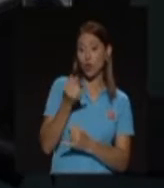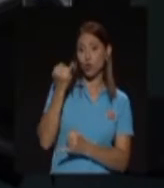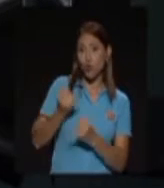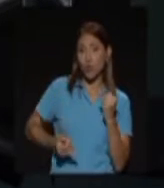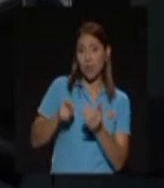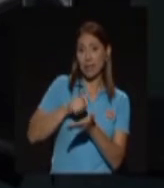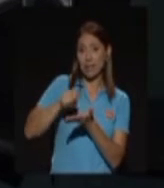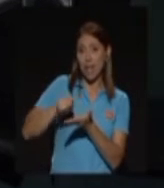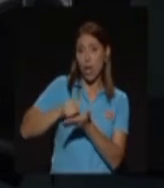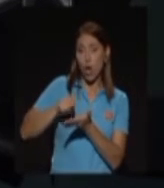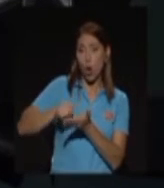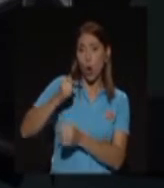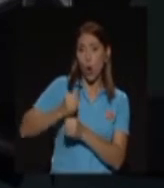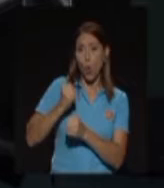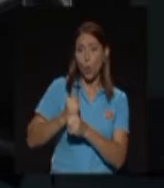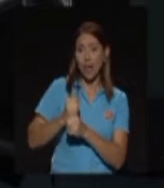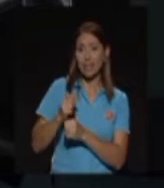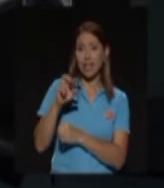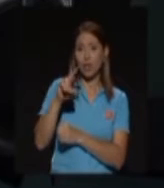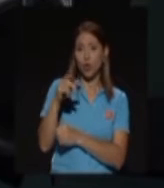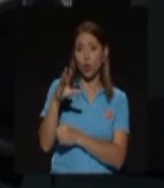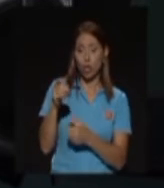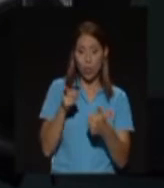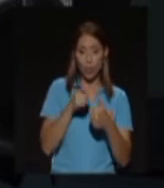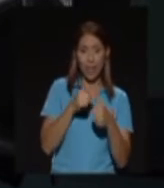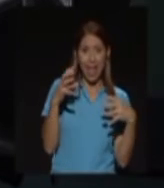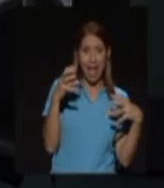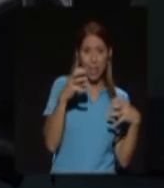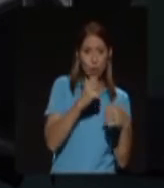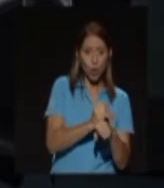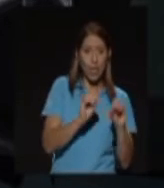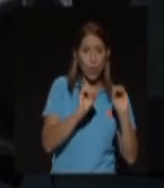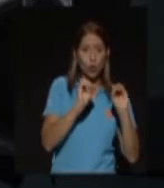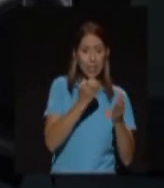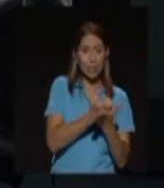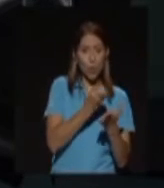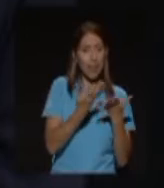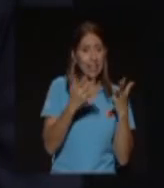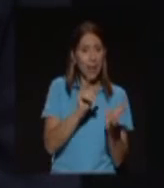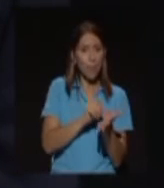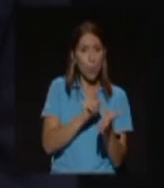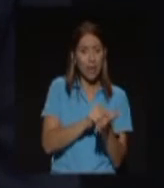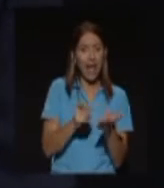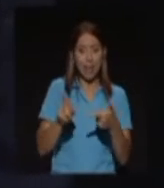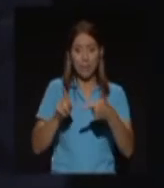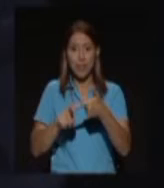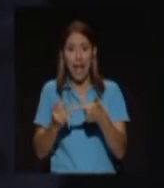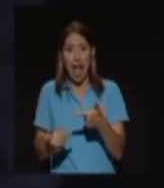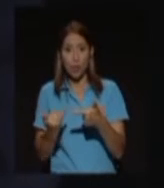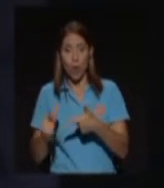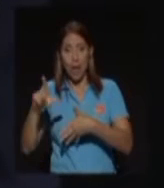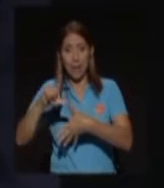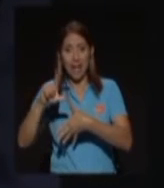don Rodrigo, a que me he referido, la antología de doctrinas económicas ya publicada, como dije, y la actual